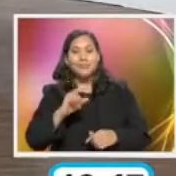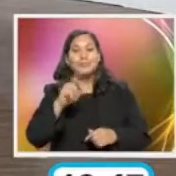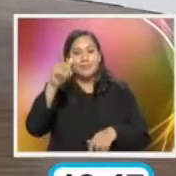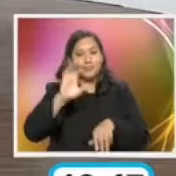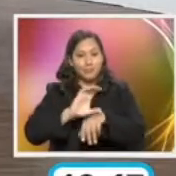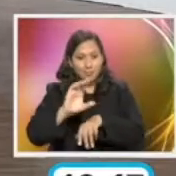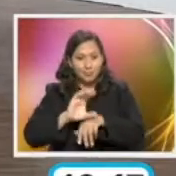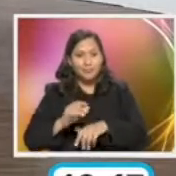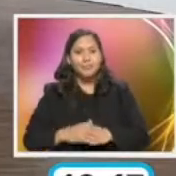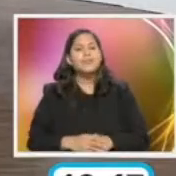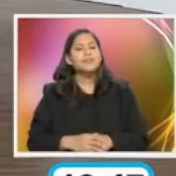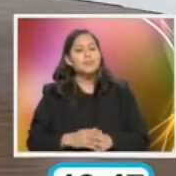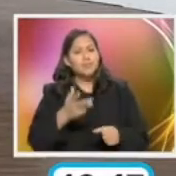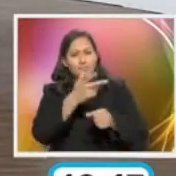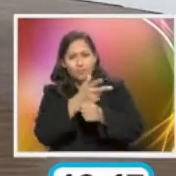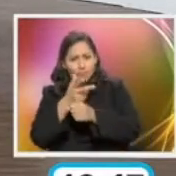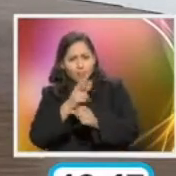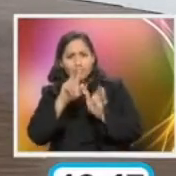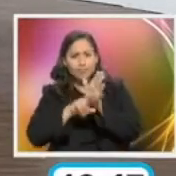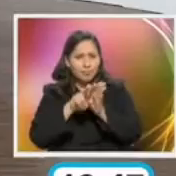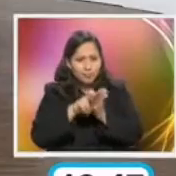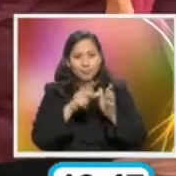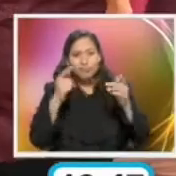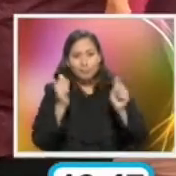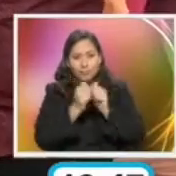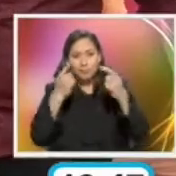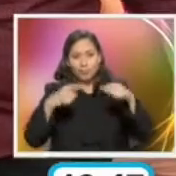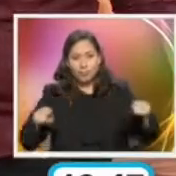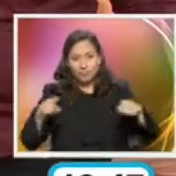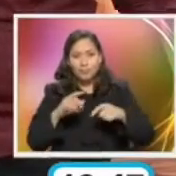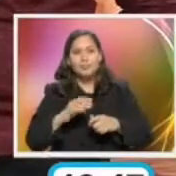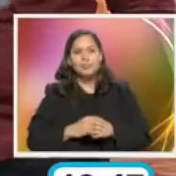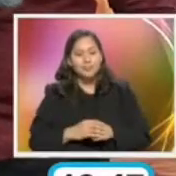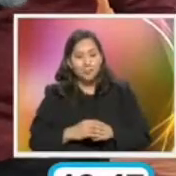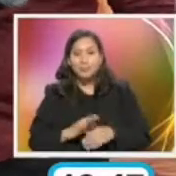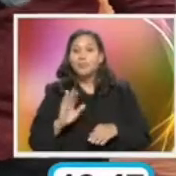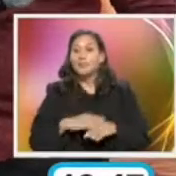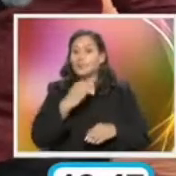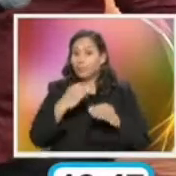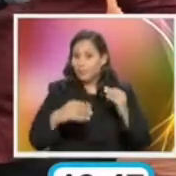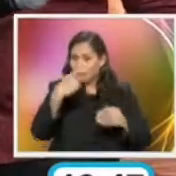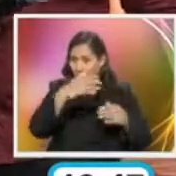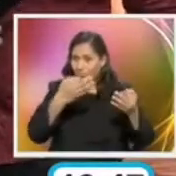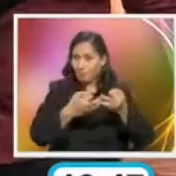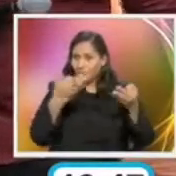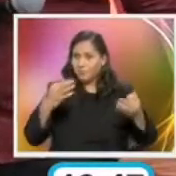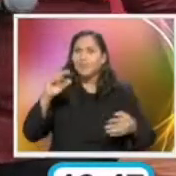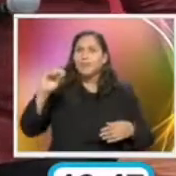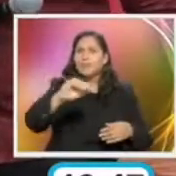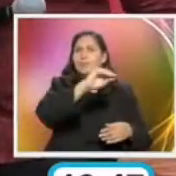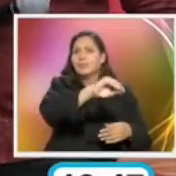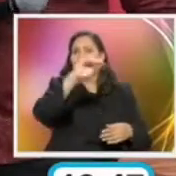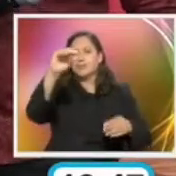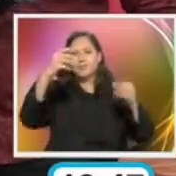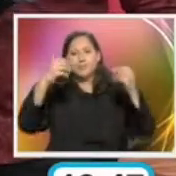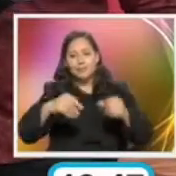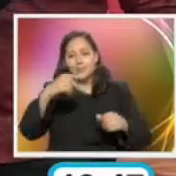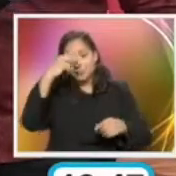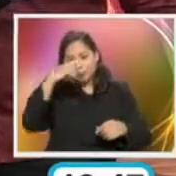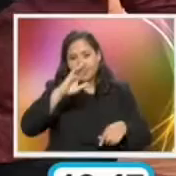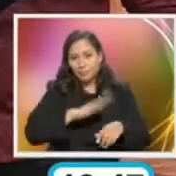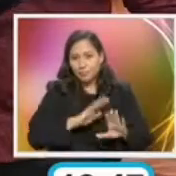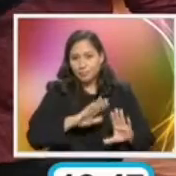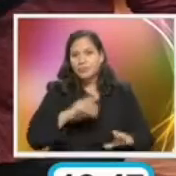también filmaron varios videos musicales por fin en su tierra, ¿no? Porque estaban haciendo cosas más en México